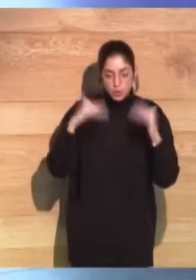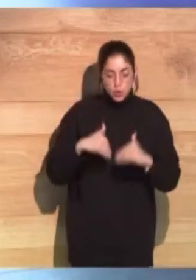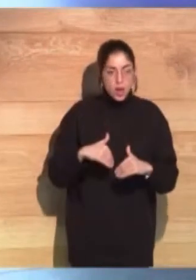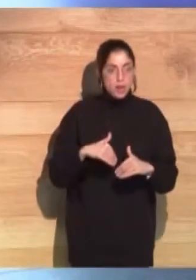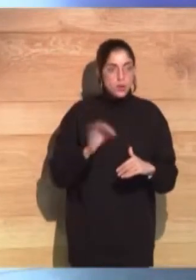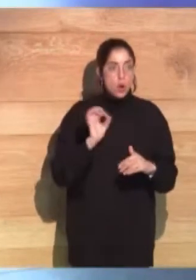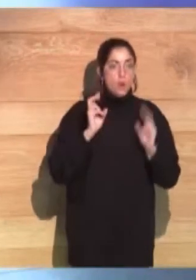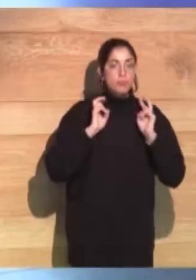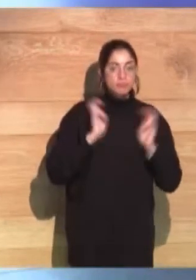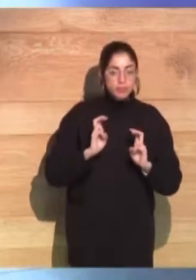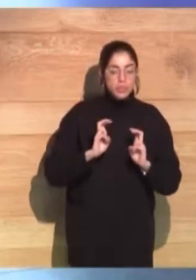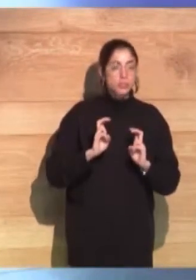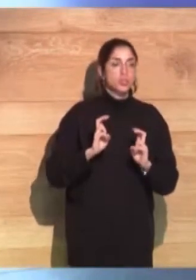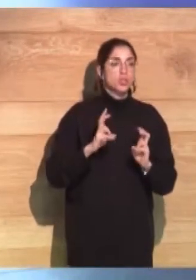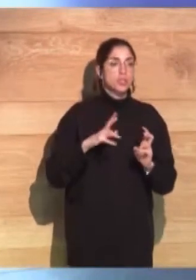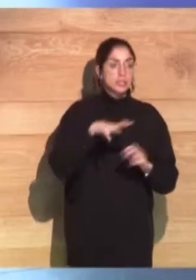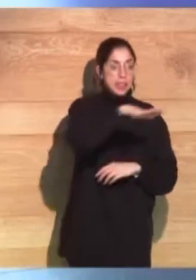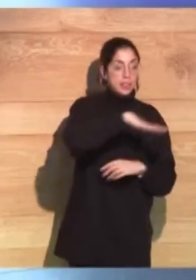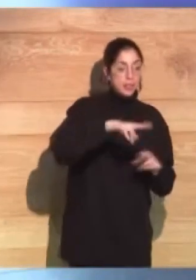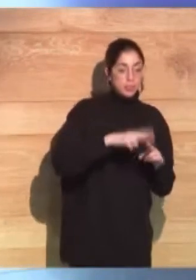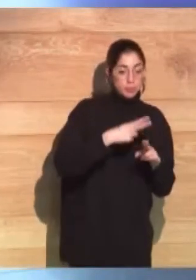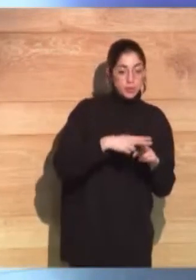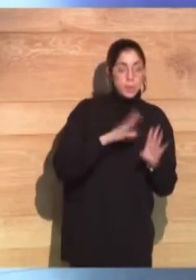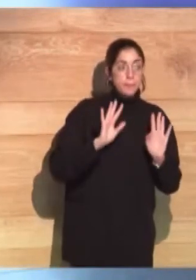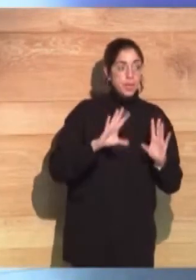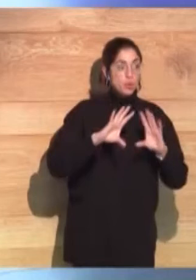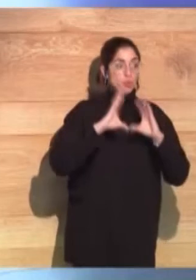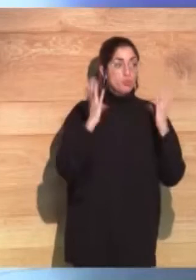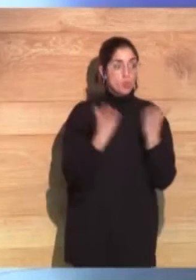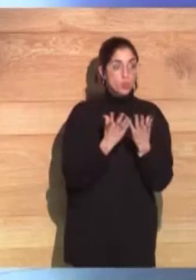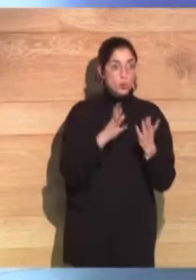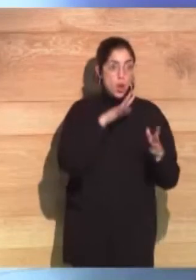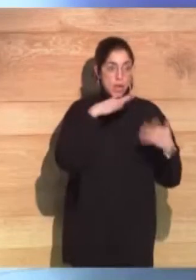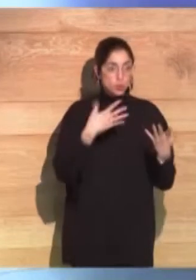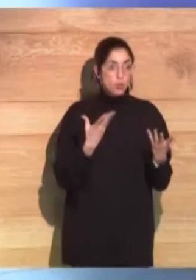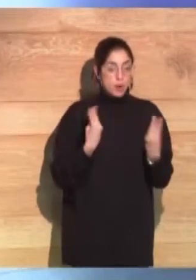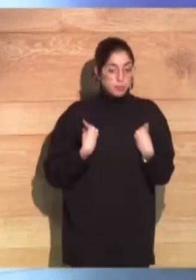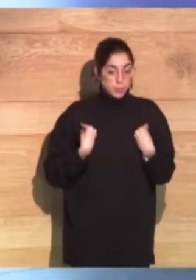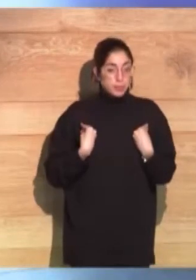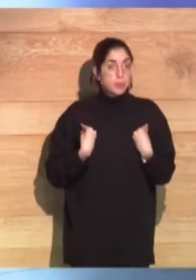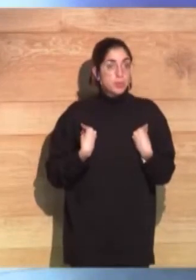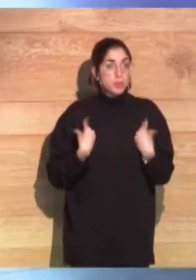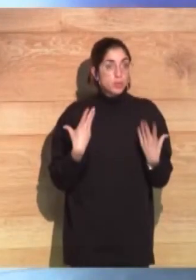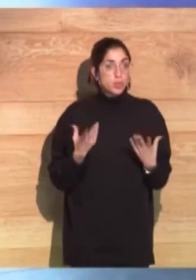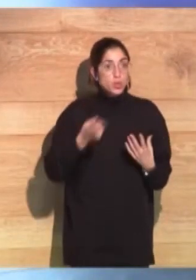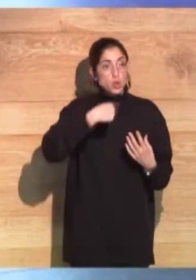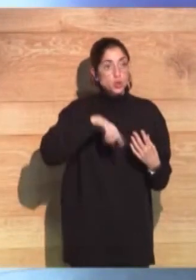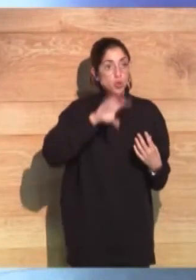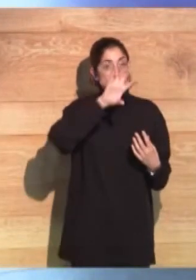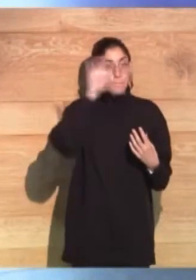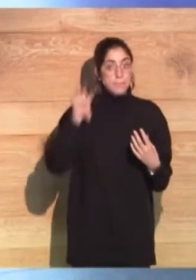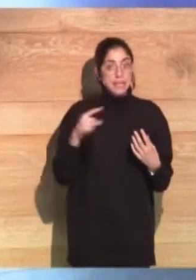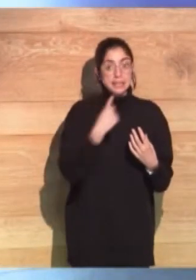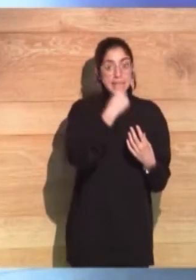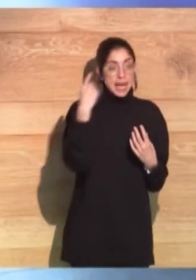tensiones geopolíticas, pero es el mundo en el que estamos viviendo y tenemos que ver cómo cada país mantiene